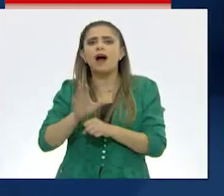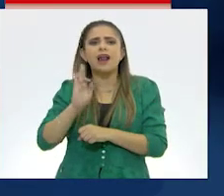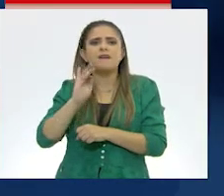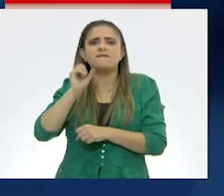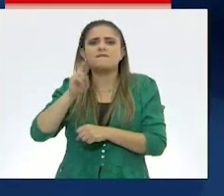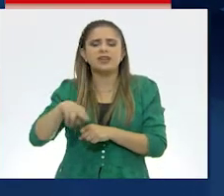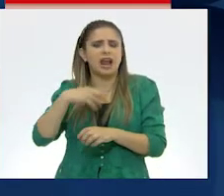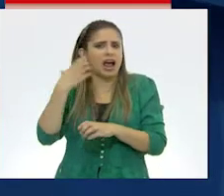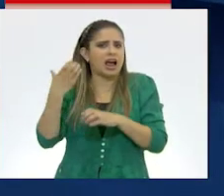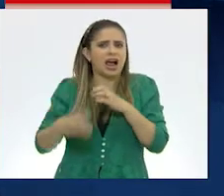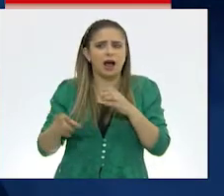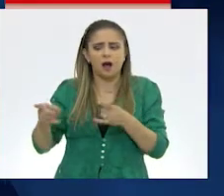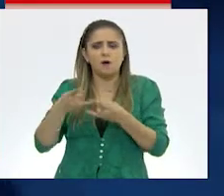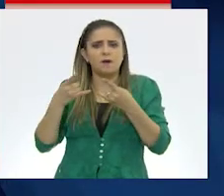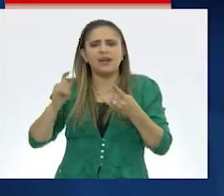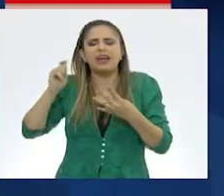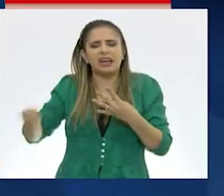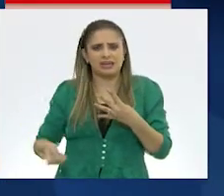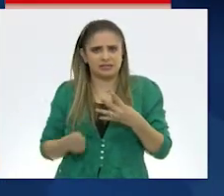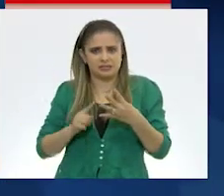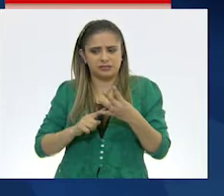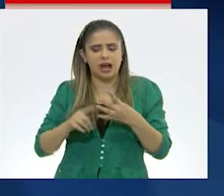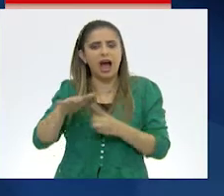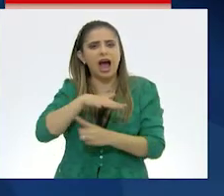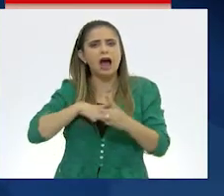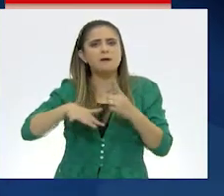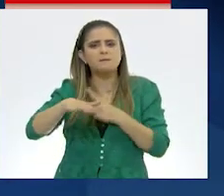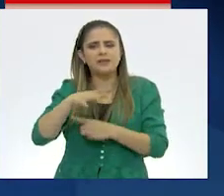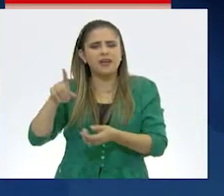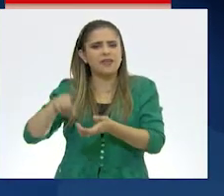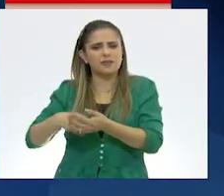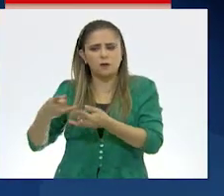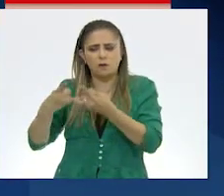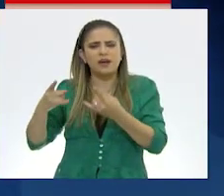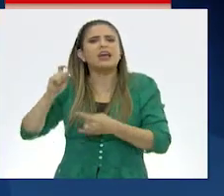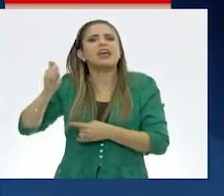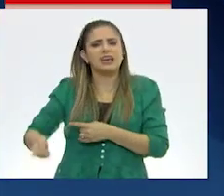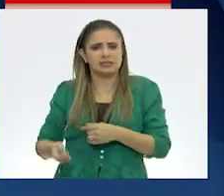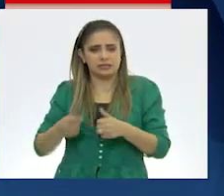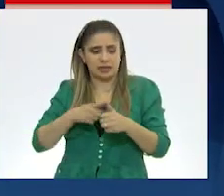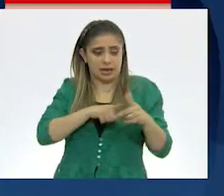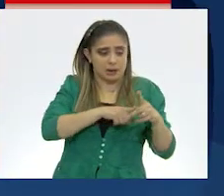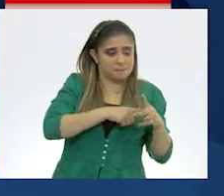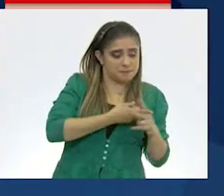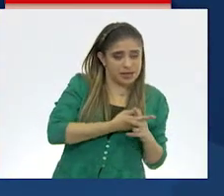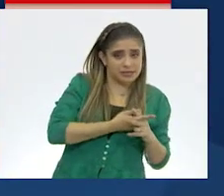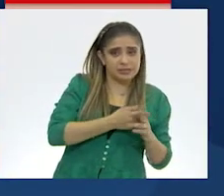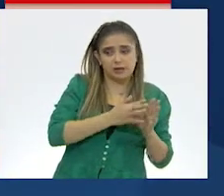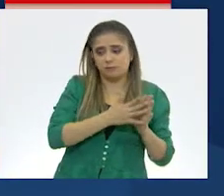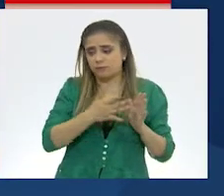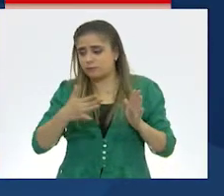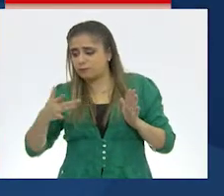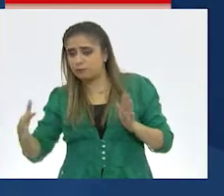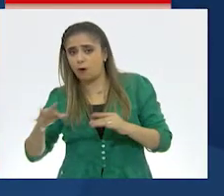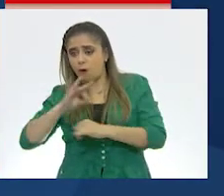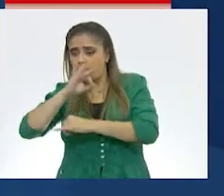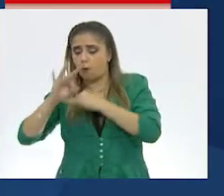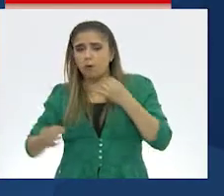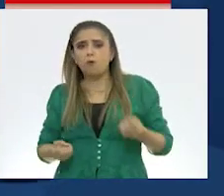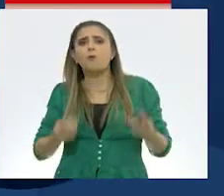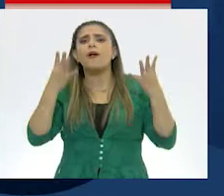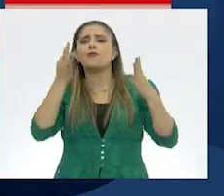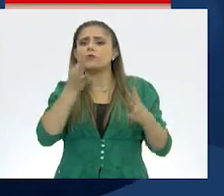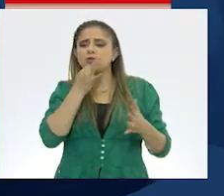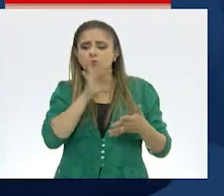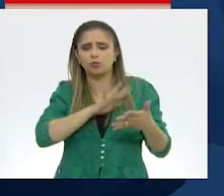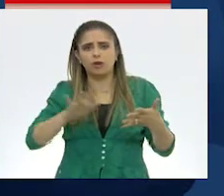cuento? ¿Cómo es el ambiente? ¿Cuánto tiempo pasa entre el inicio del cuento y el final? ¿A qué época